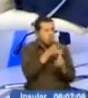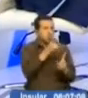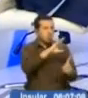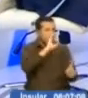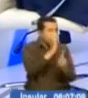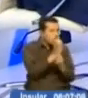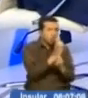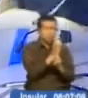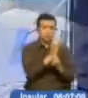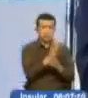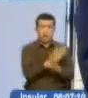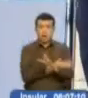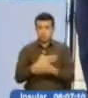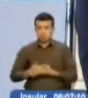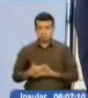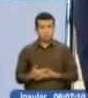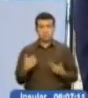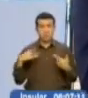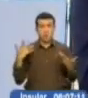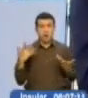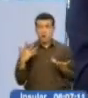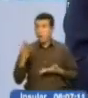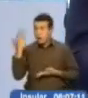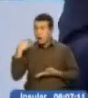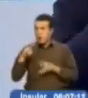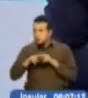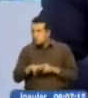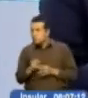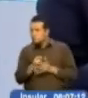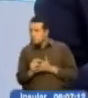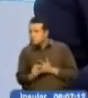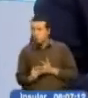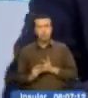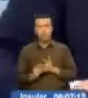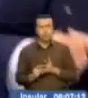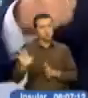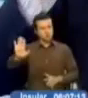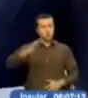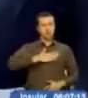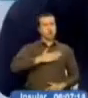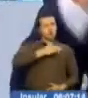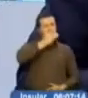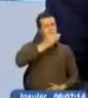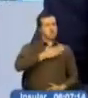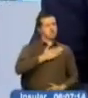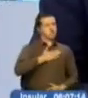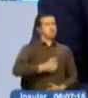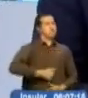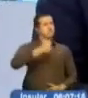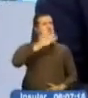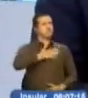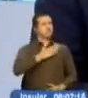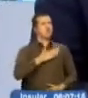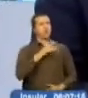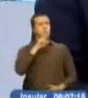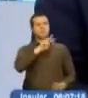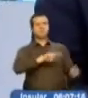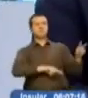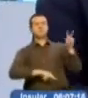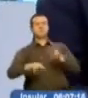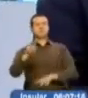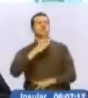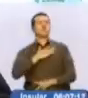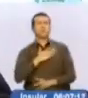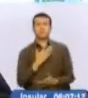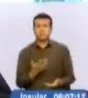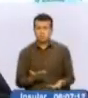que comprobamos. Y eso genera, yo soy el dueño de la verdad absoluta, yo tengo la autoridad moral para juzgar, pero sin